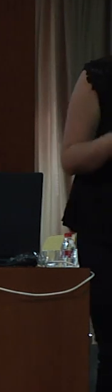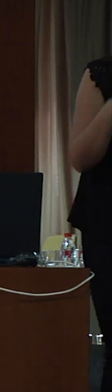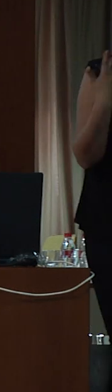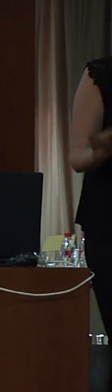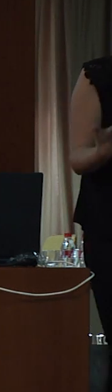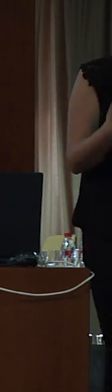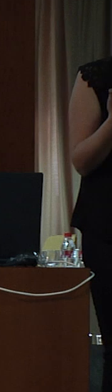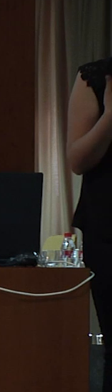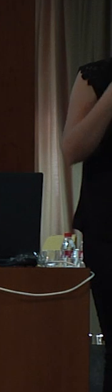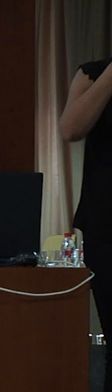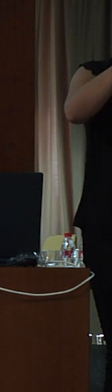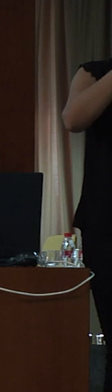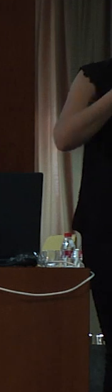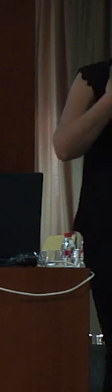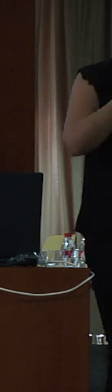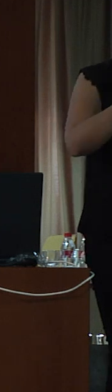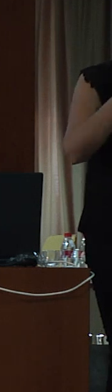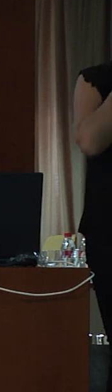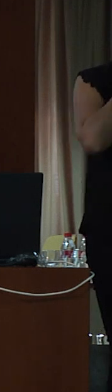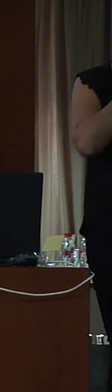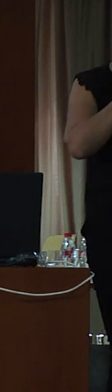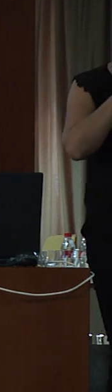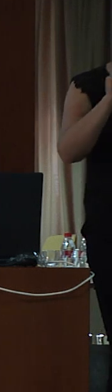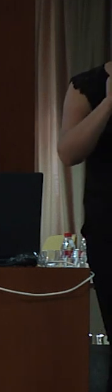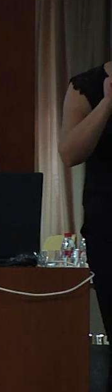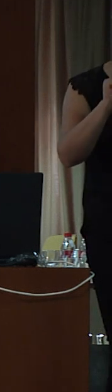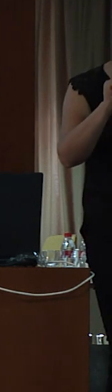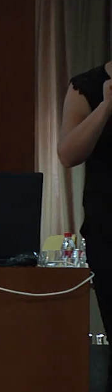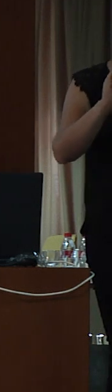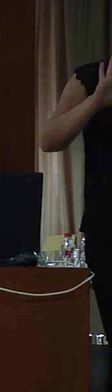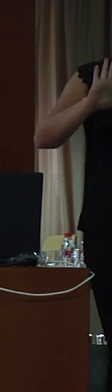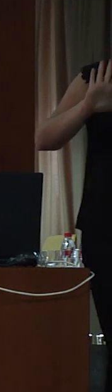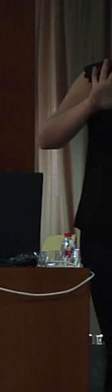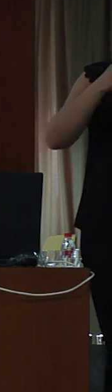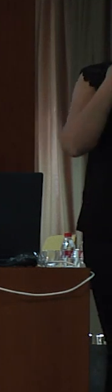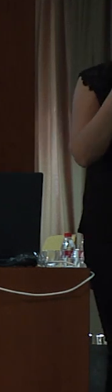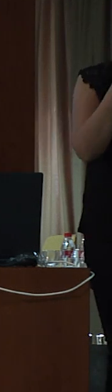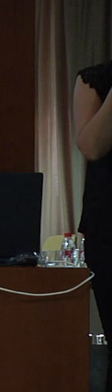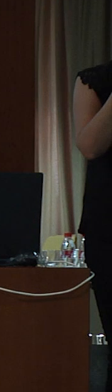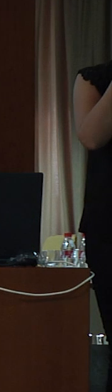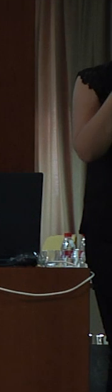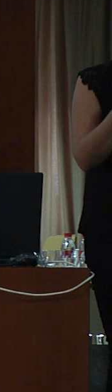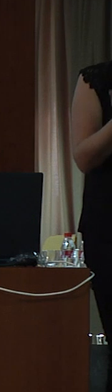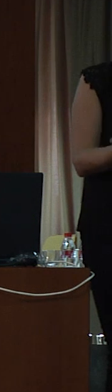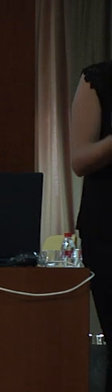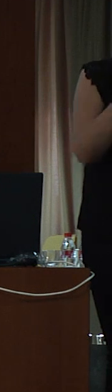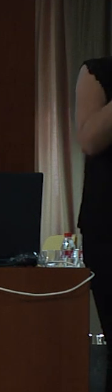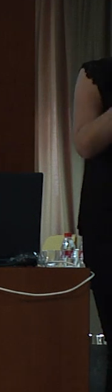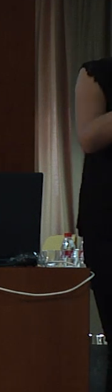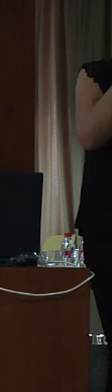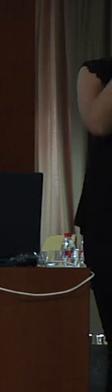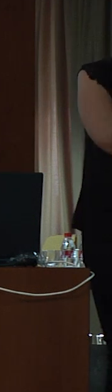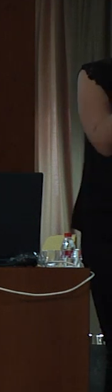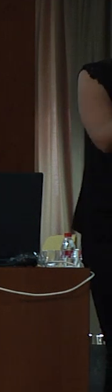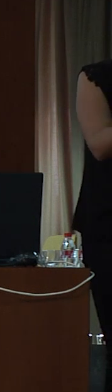ocurrir es que se produzca habituación, porque como droga que es, produce habituación, y ahí es donde hay que estar, debería ser siempre